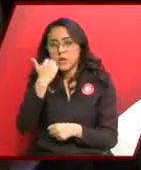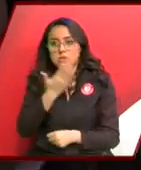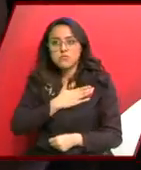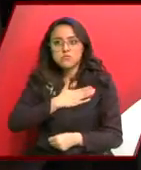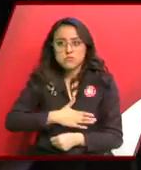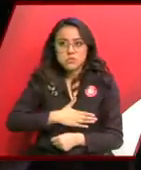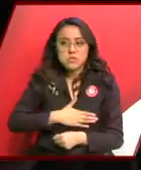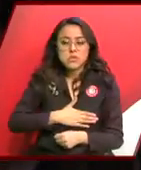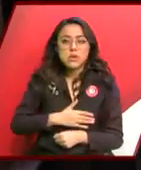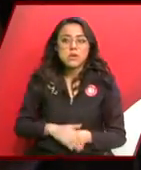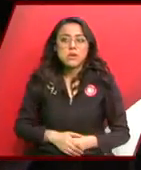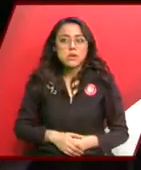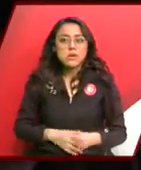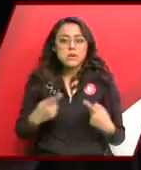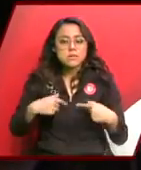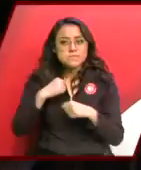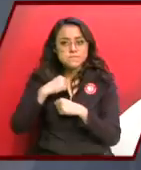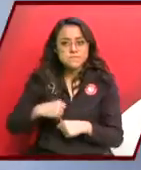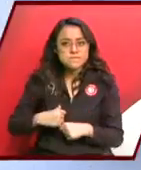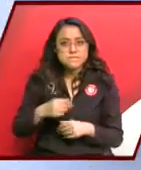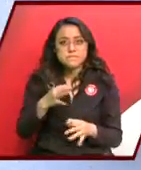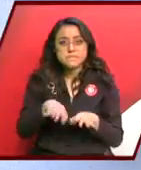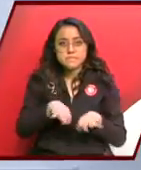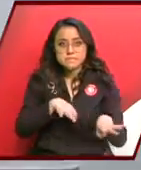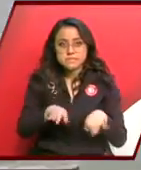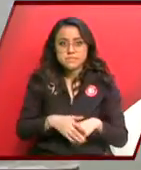las autoridades laborales.